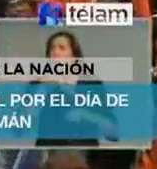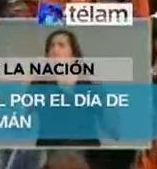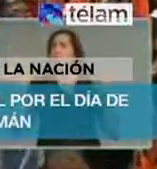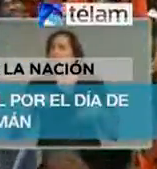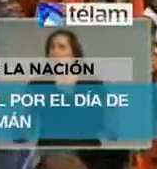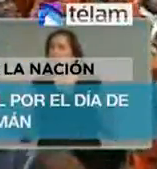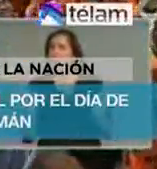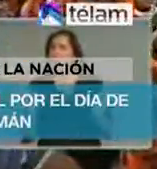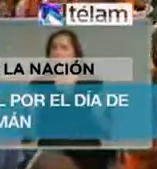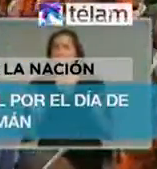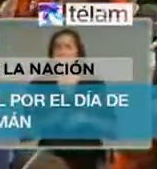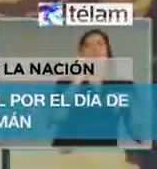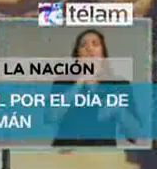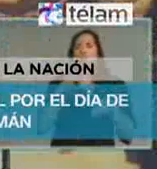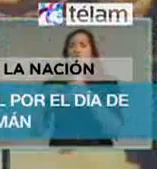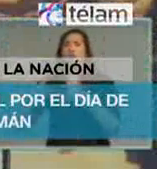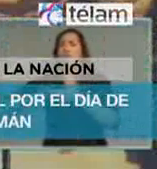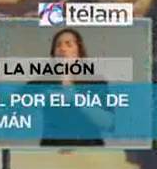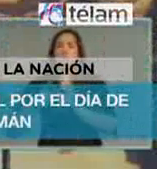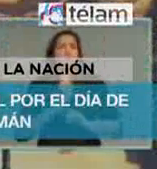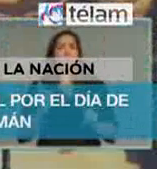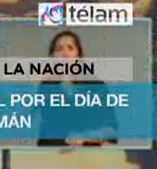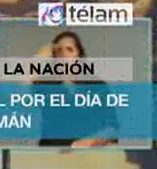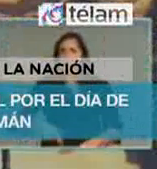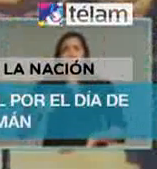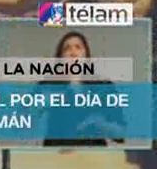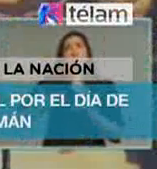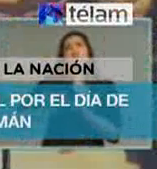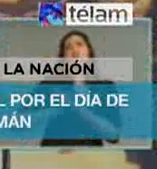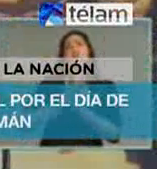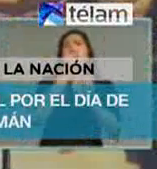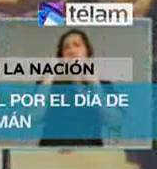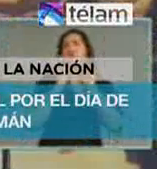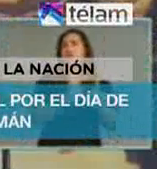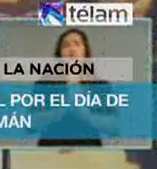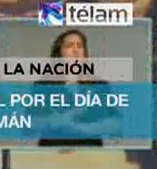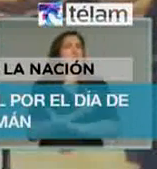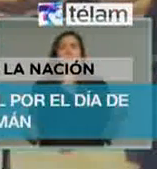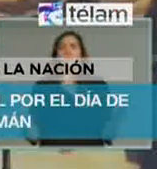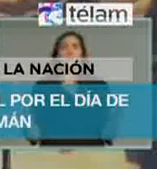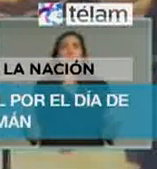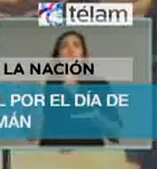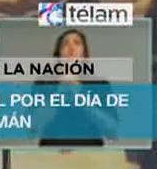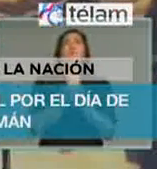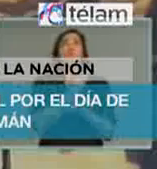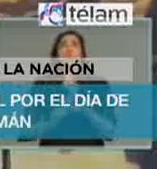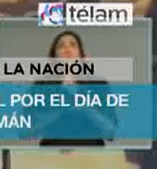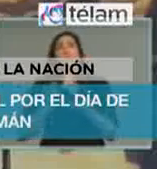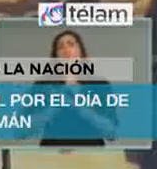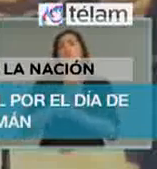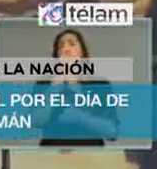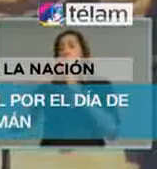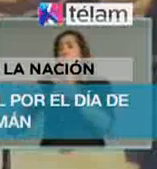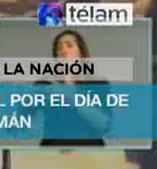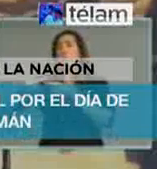qué? Porque nadie es eterno. Nadie es eterno, ni lo quiere ser en el gobierno, ni ningún partido es